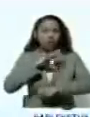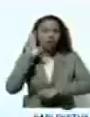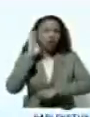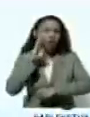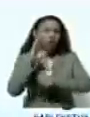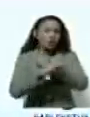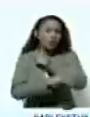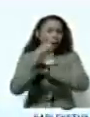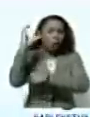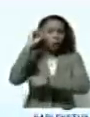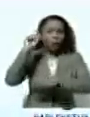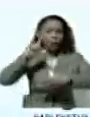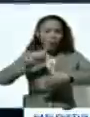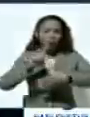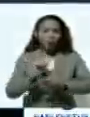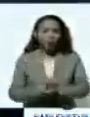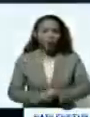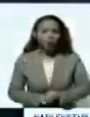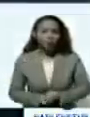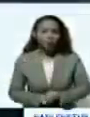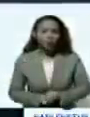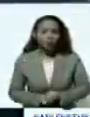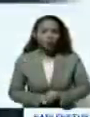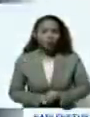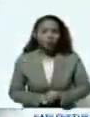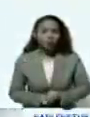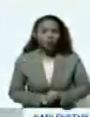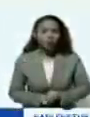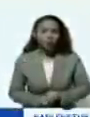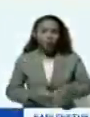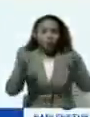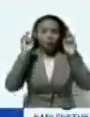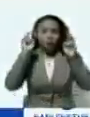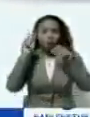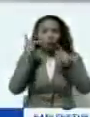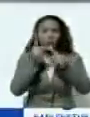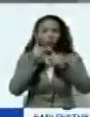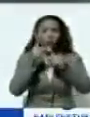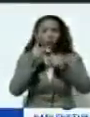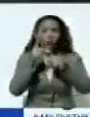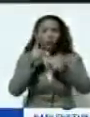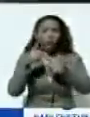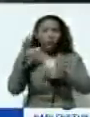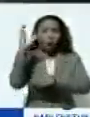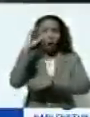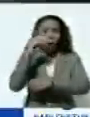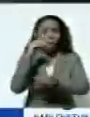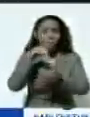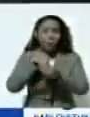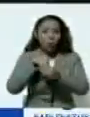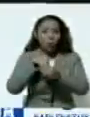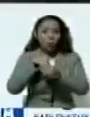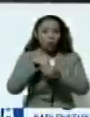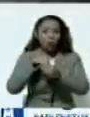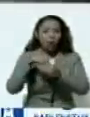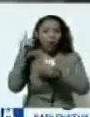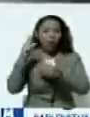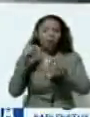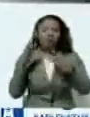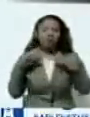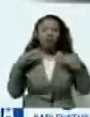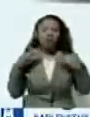Colombia y Latinoamérica. En un hotel de Cartagena, ahí permanecía este ciudadano extranjero en plan de